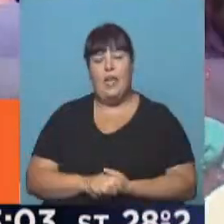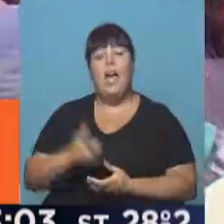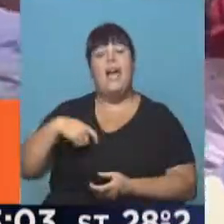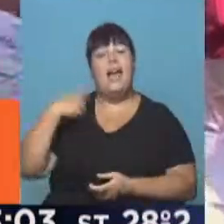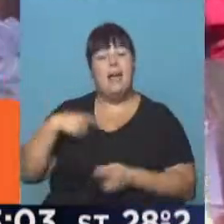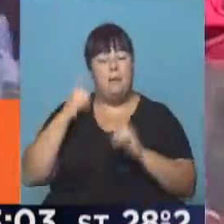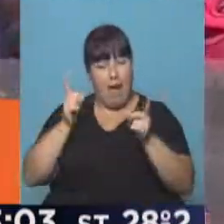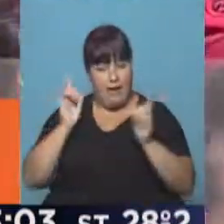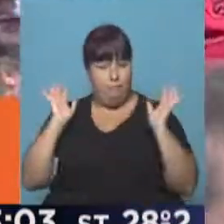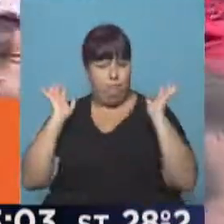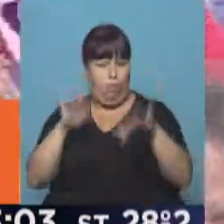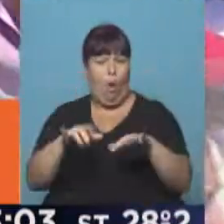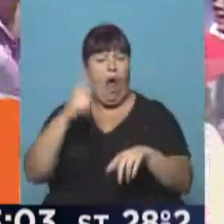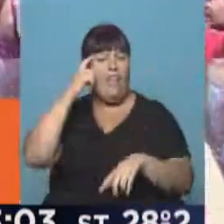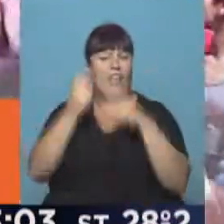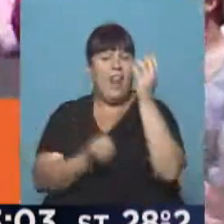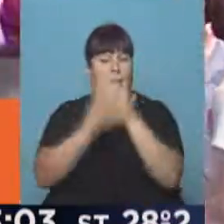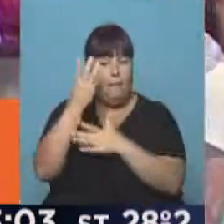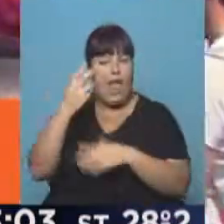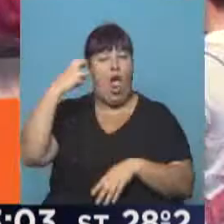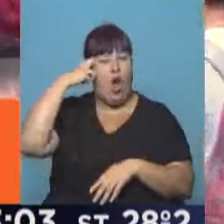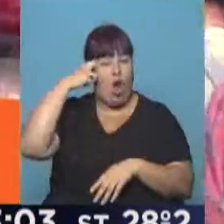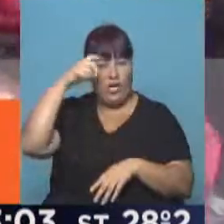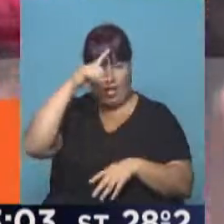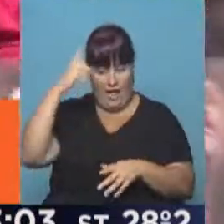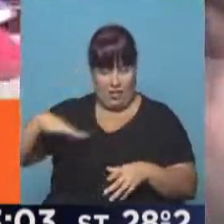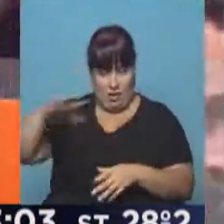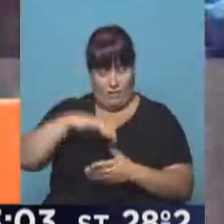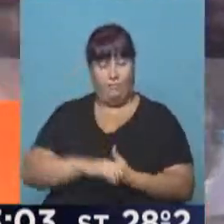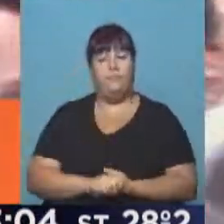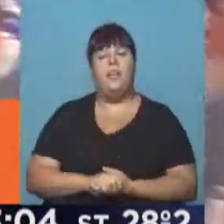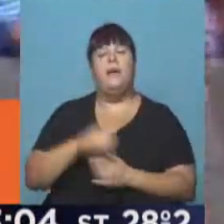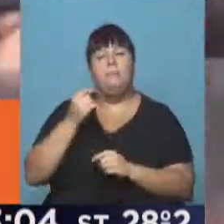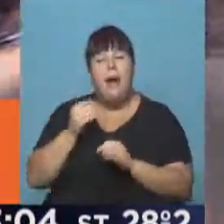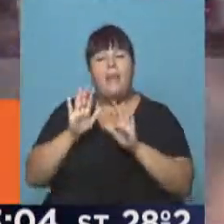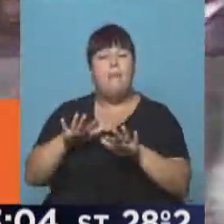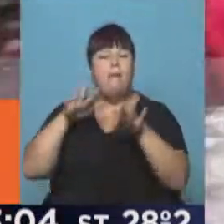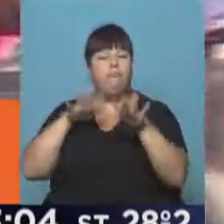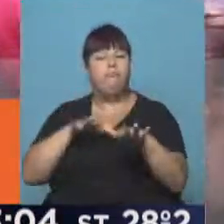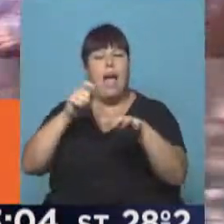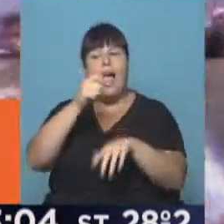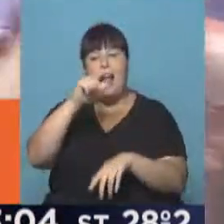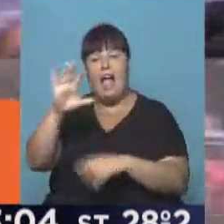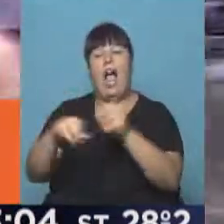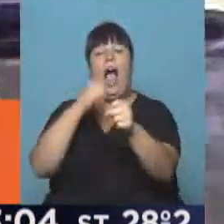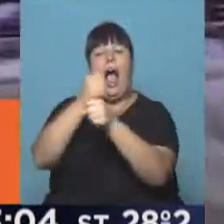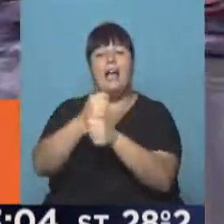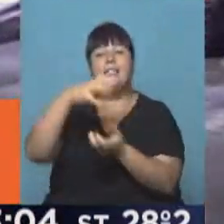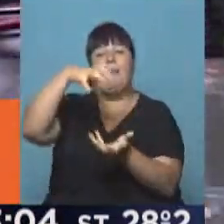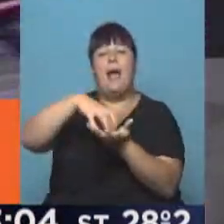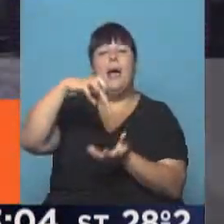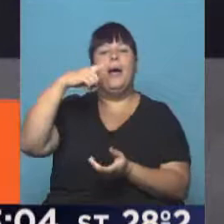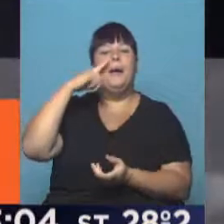gremios docentes se concentraron a las 10 de la mañana en el Congreso Nacional para marchar lentamente por Callao hasta el Palacio